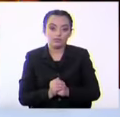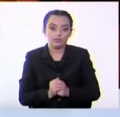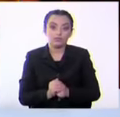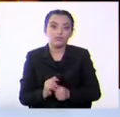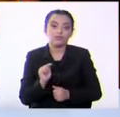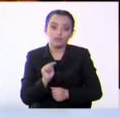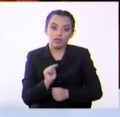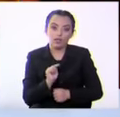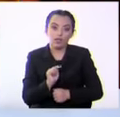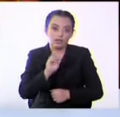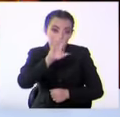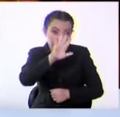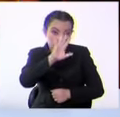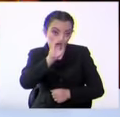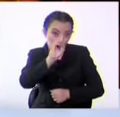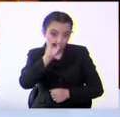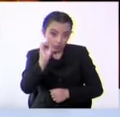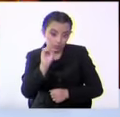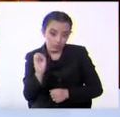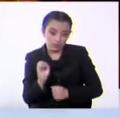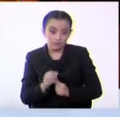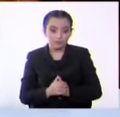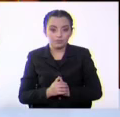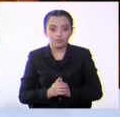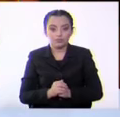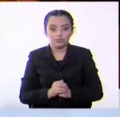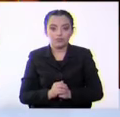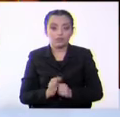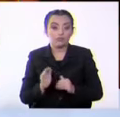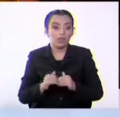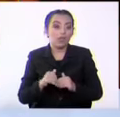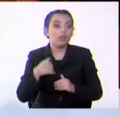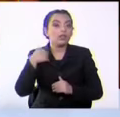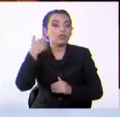son 50-50. Vamos a ver cómo quedan después del